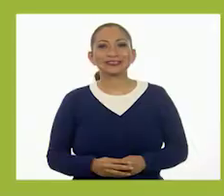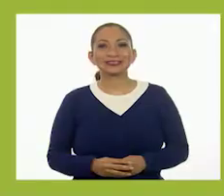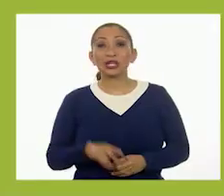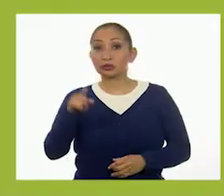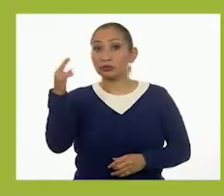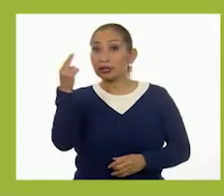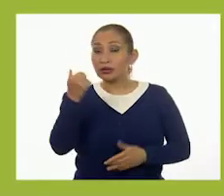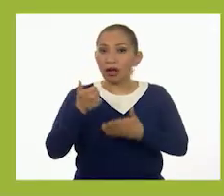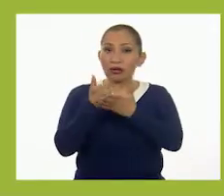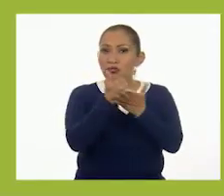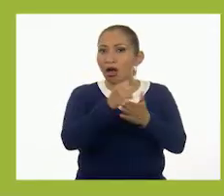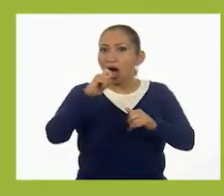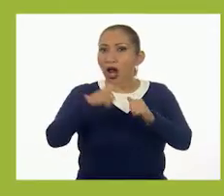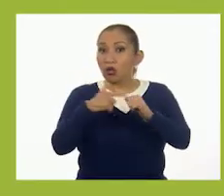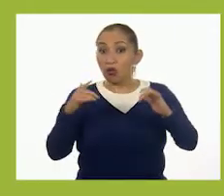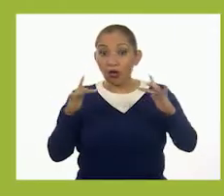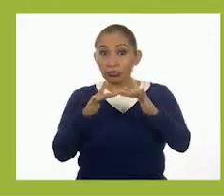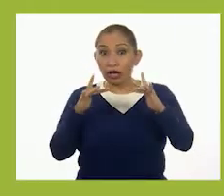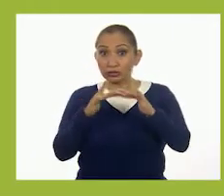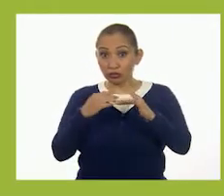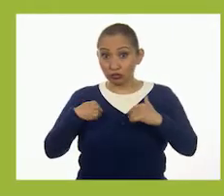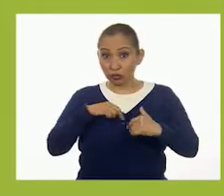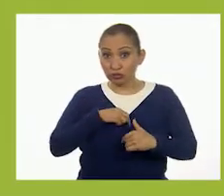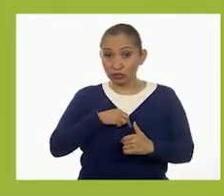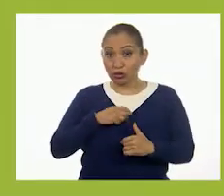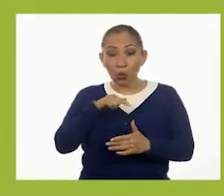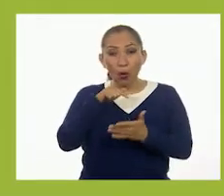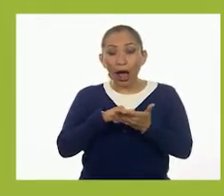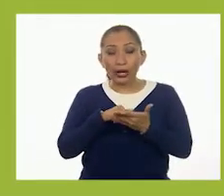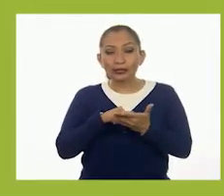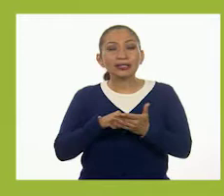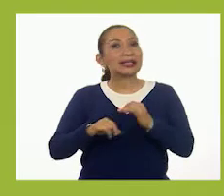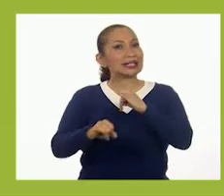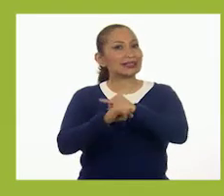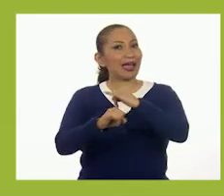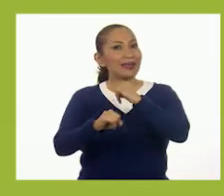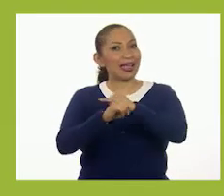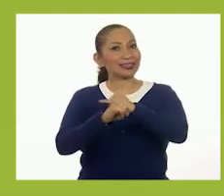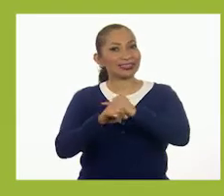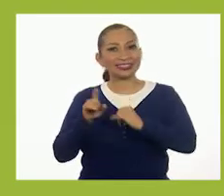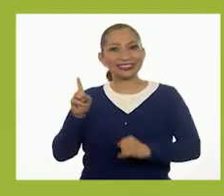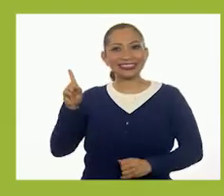Si necesitas ayuda, contáctanos. Página de internet: